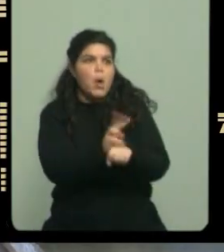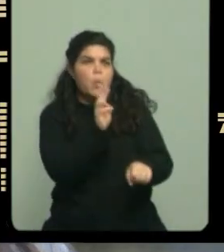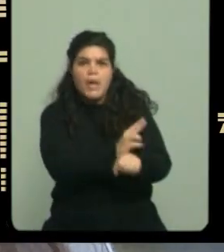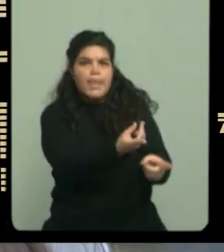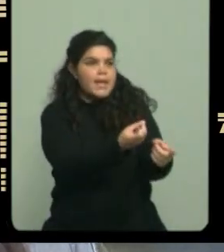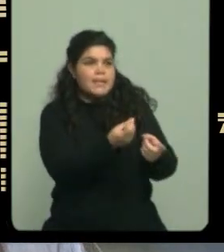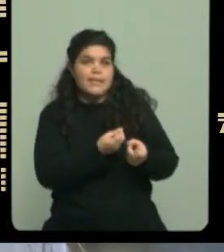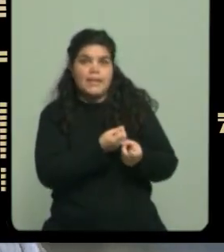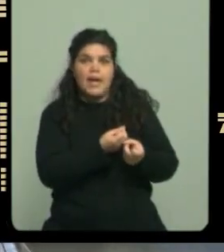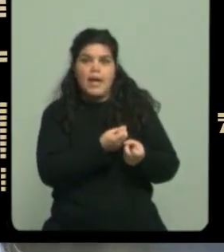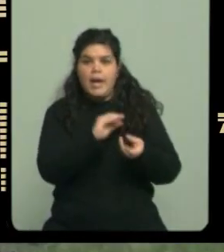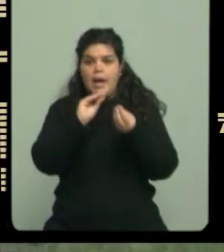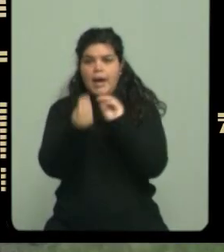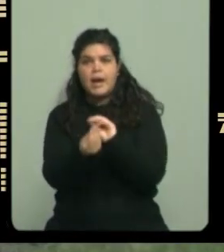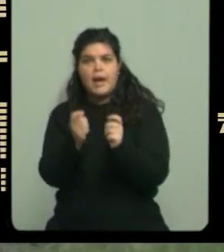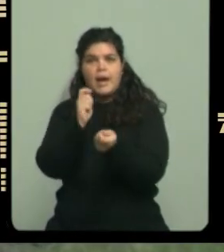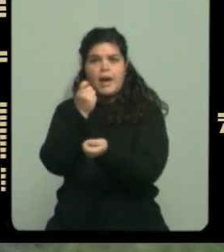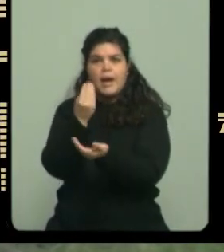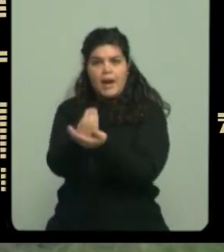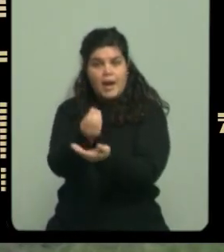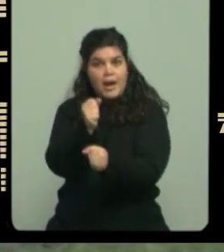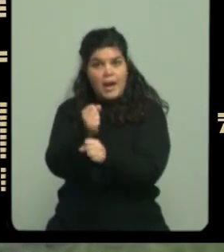cambio de funciones le va a repercutir en su